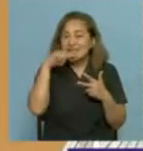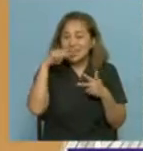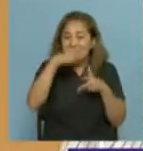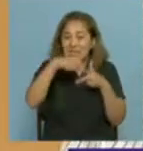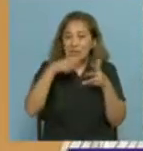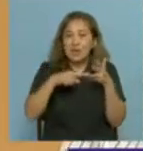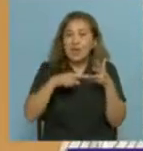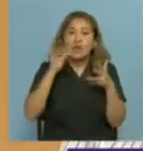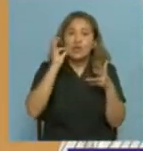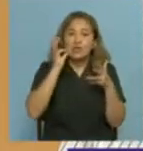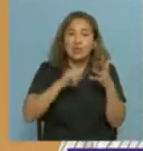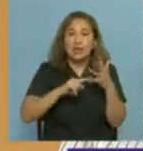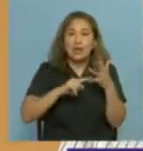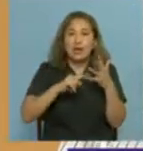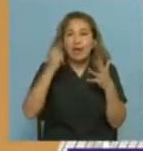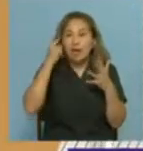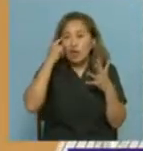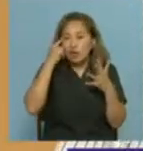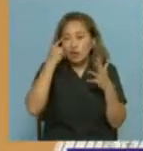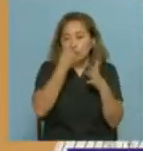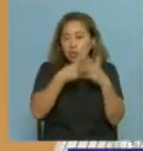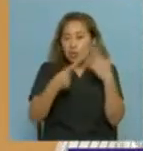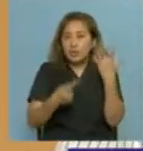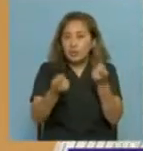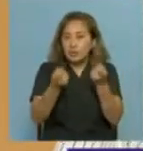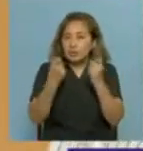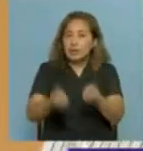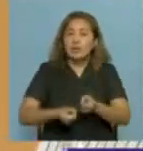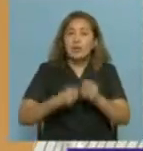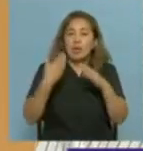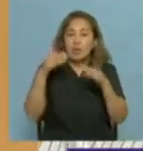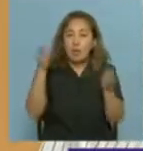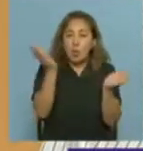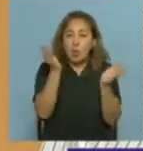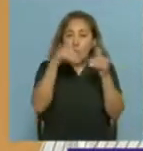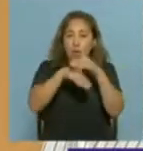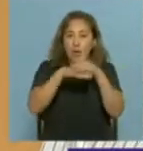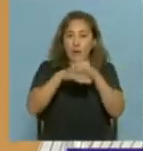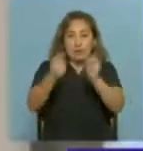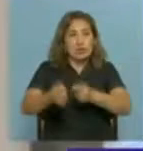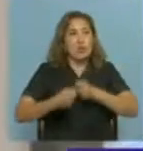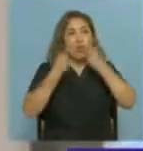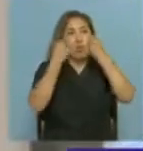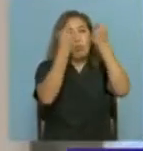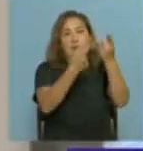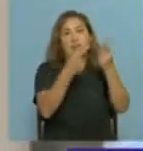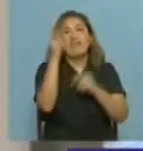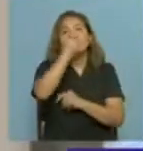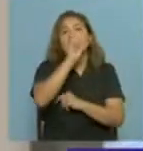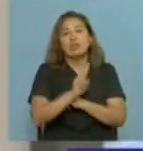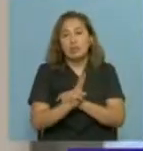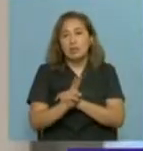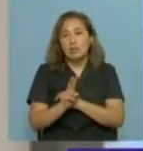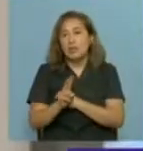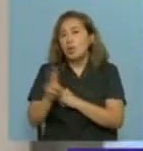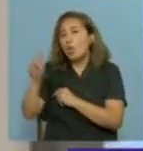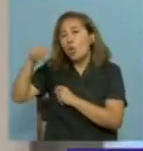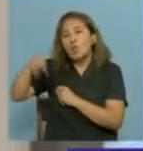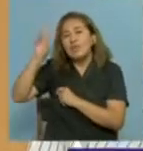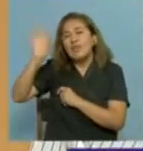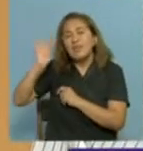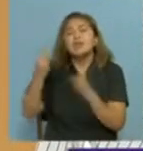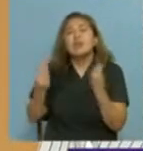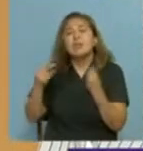azúcar arroz ese tipo de productos que no sean nada lácteos líquidos que sabéis de venezuela hoy